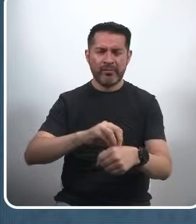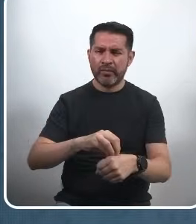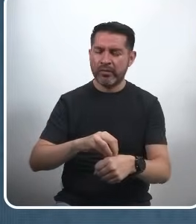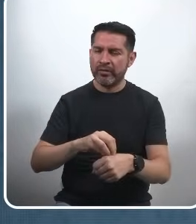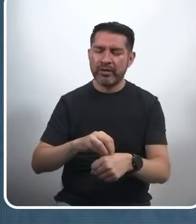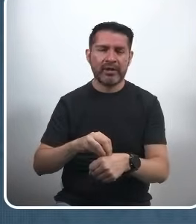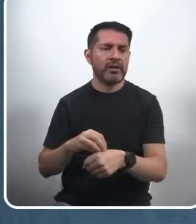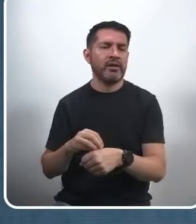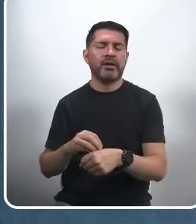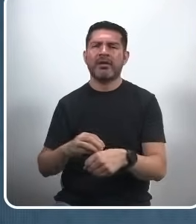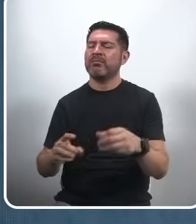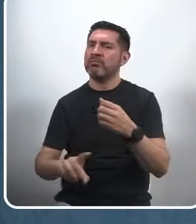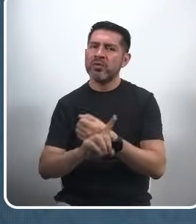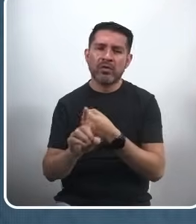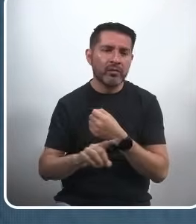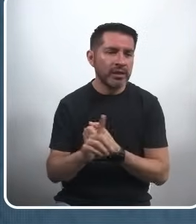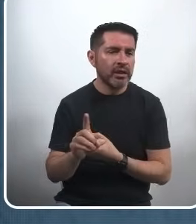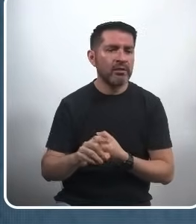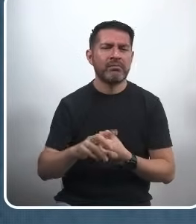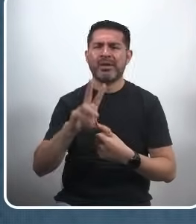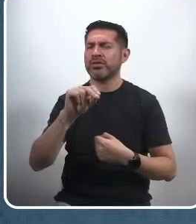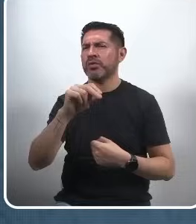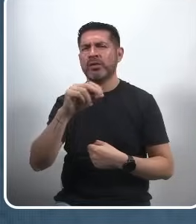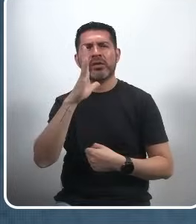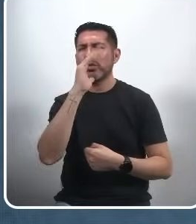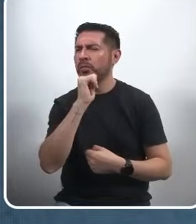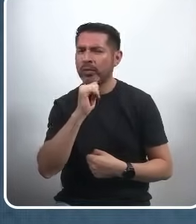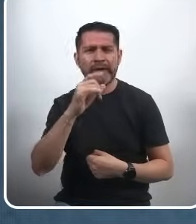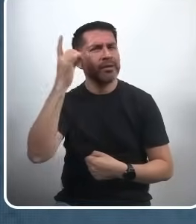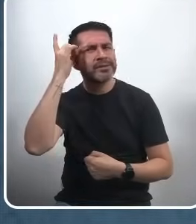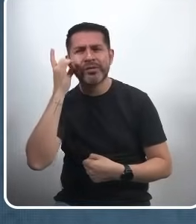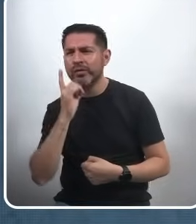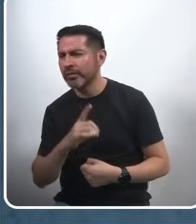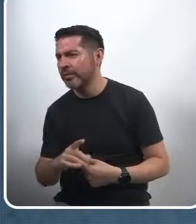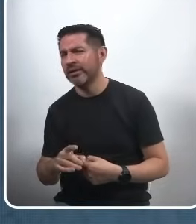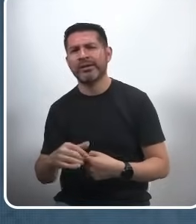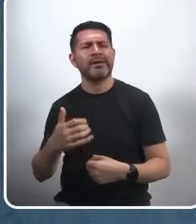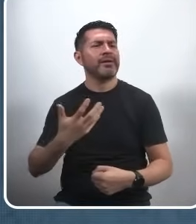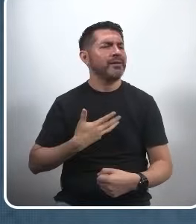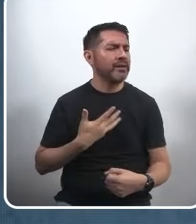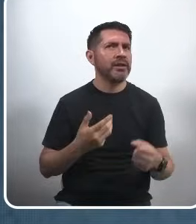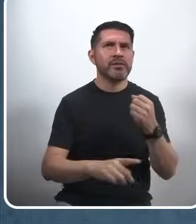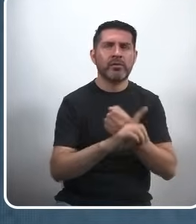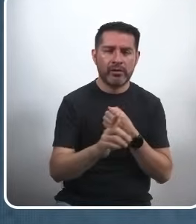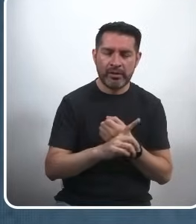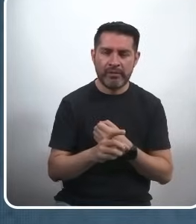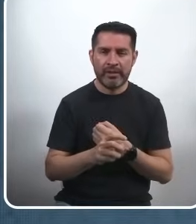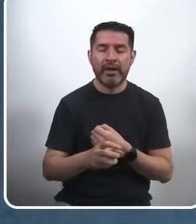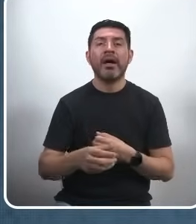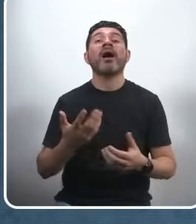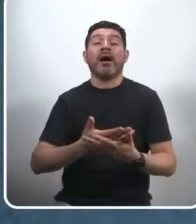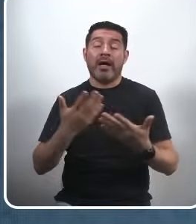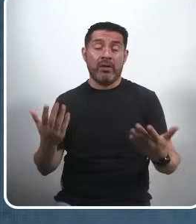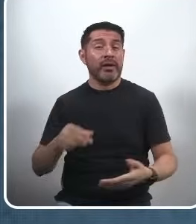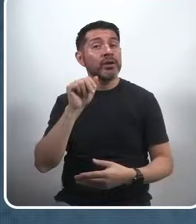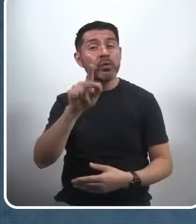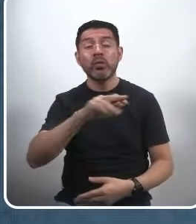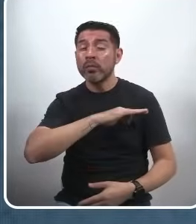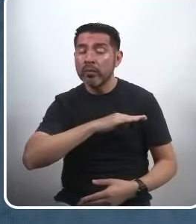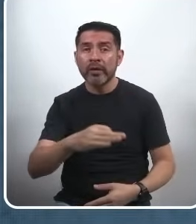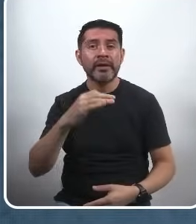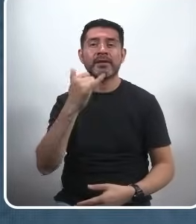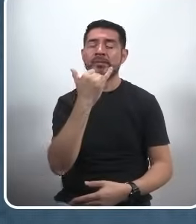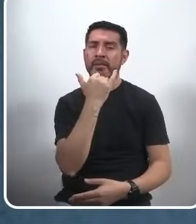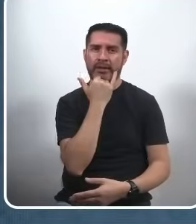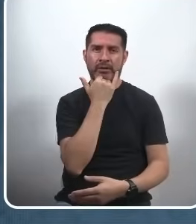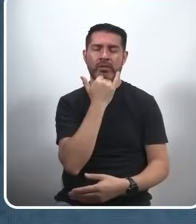sueño, entorpece tus relaciones y te lleva a repetir lo que ha sucedido en el pasado. Es tiempo de que alguien rompa y saque esa raíz